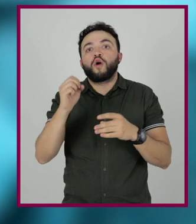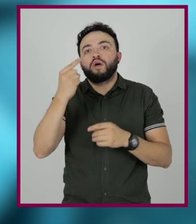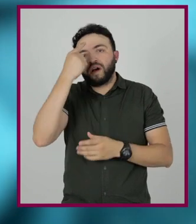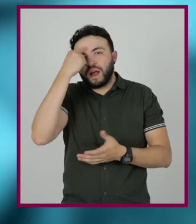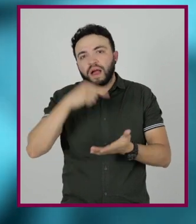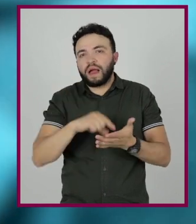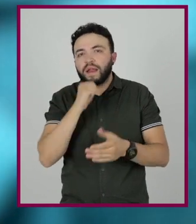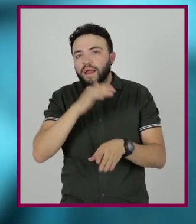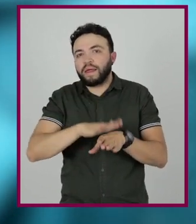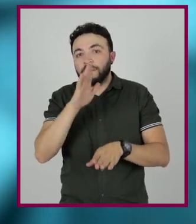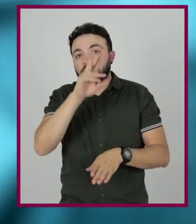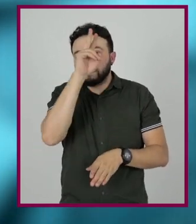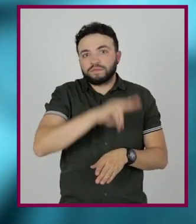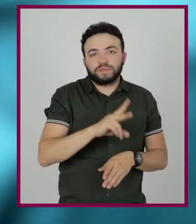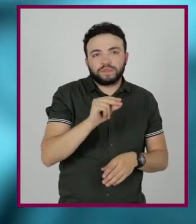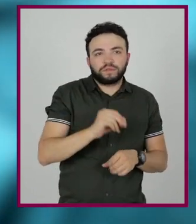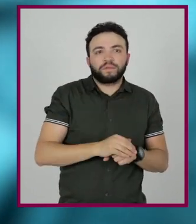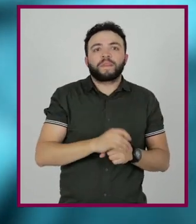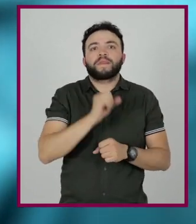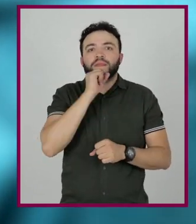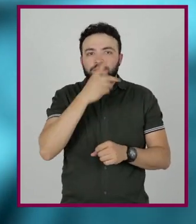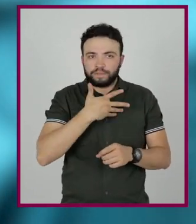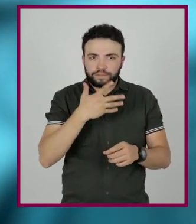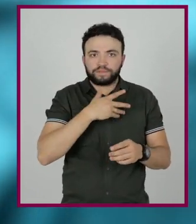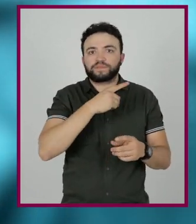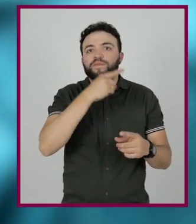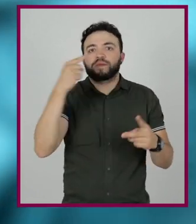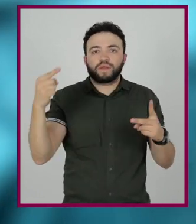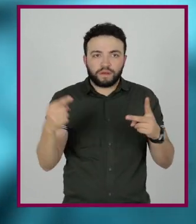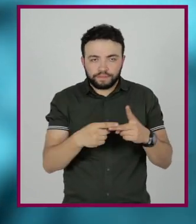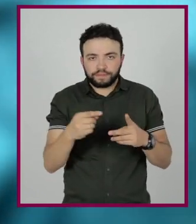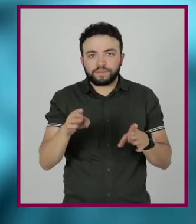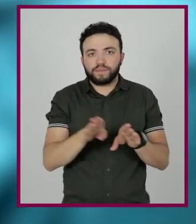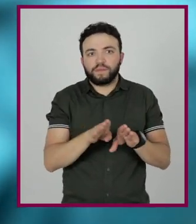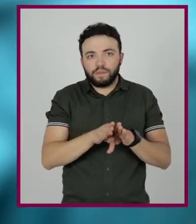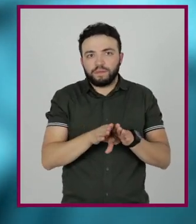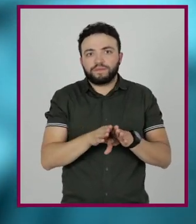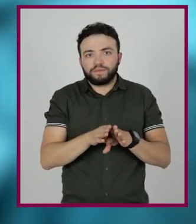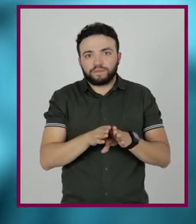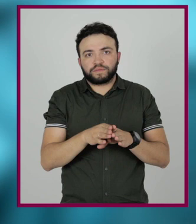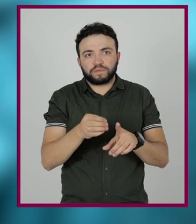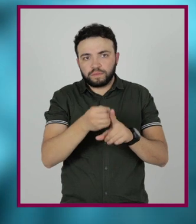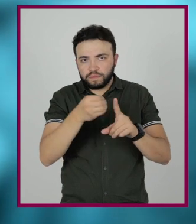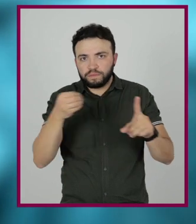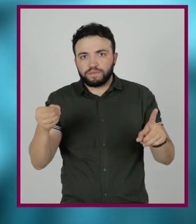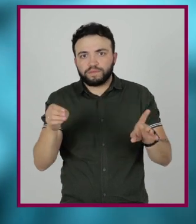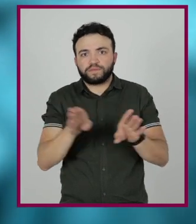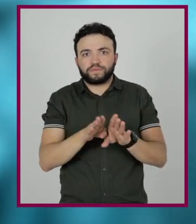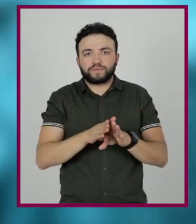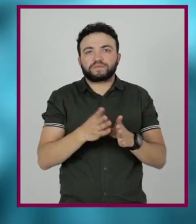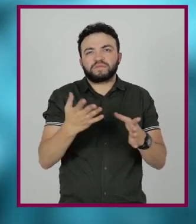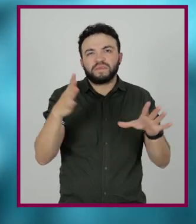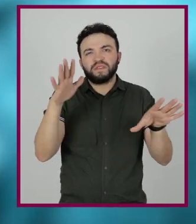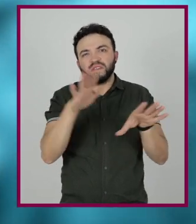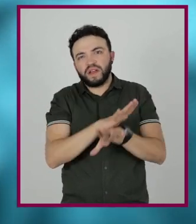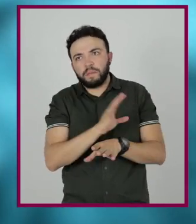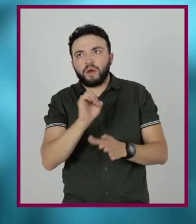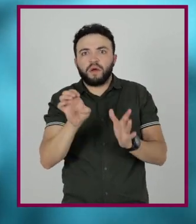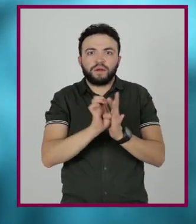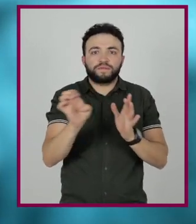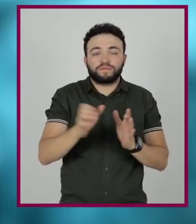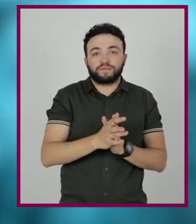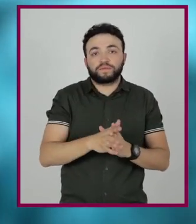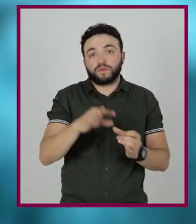creencia. También se incluyen otras teorías que complementan o son competitivas y que dan lugar a crisis o cambio de